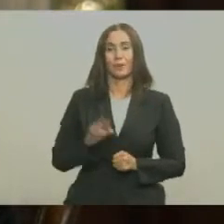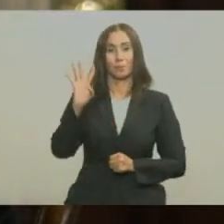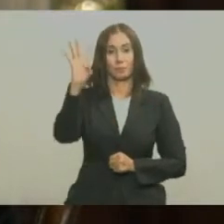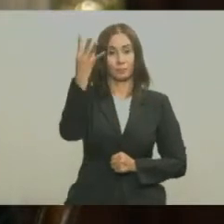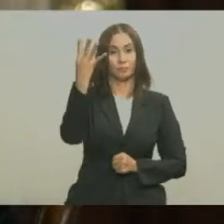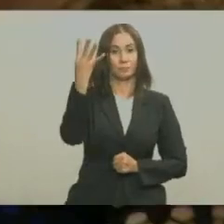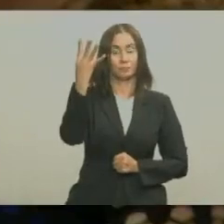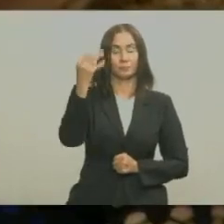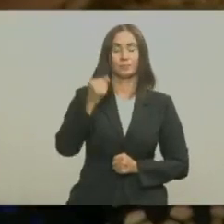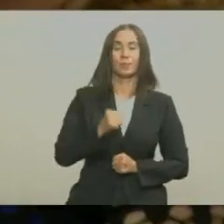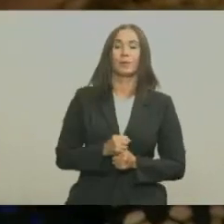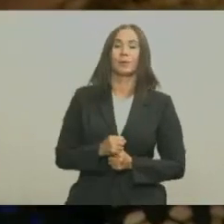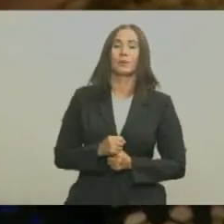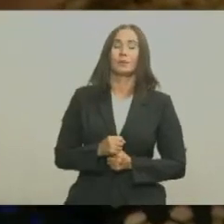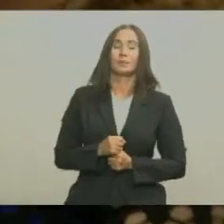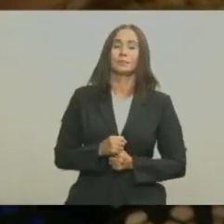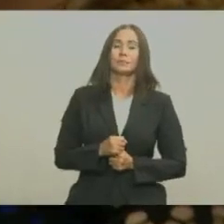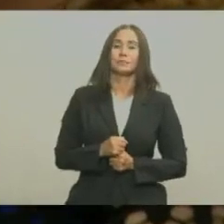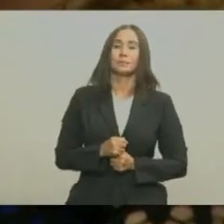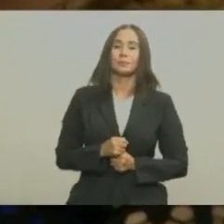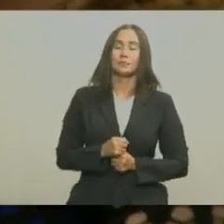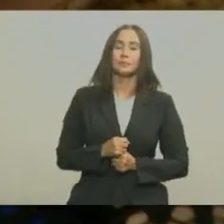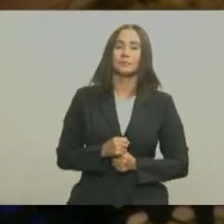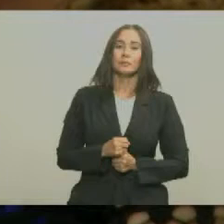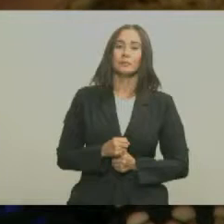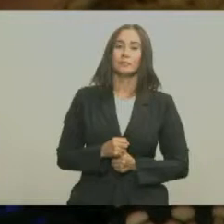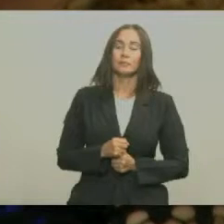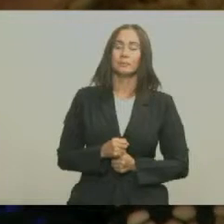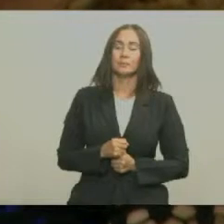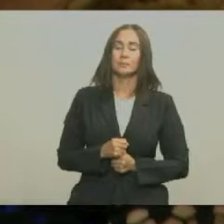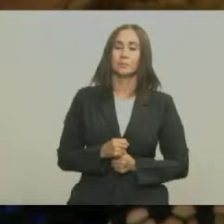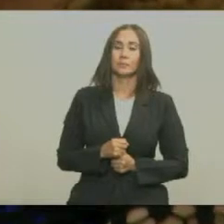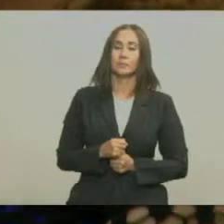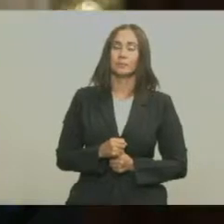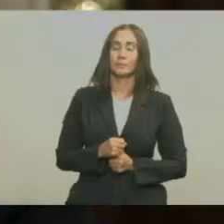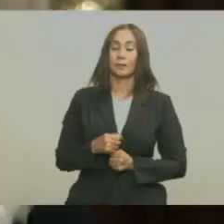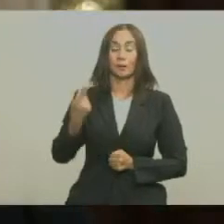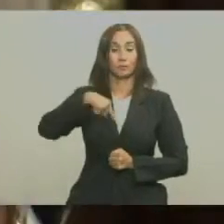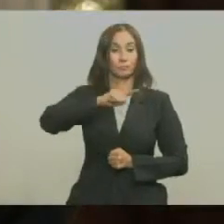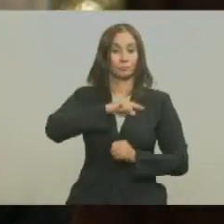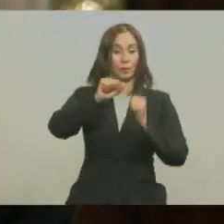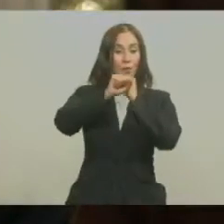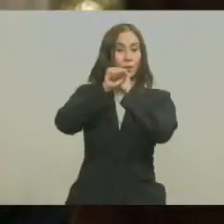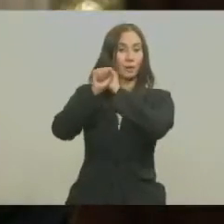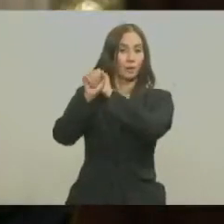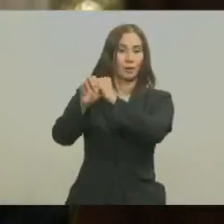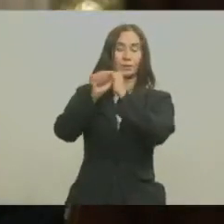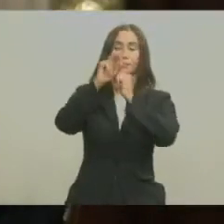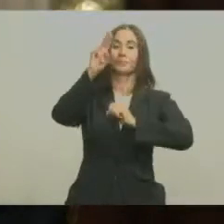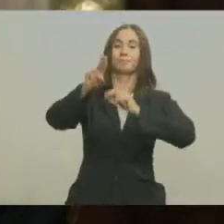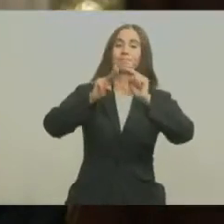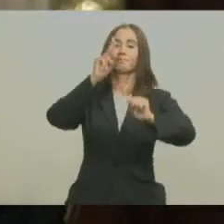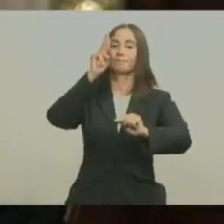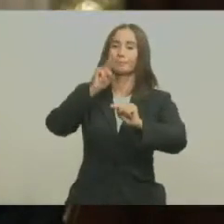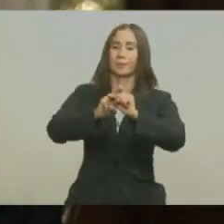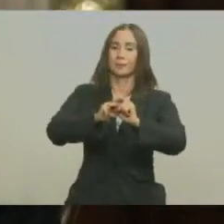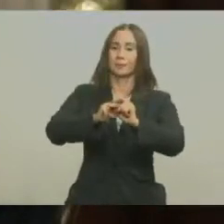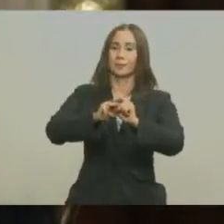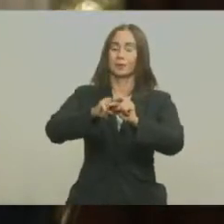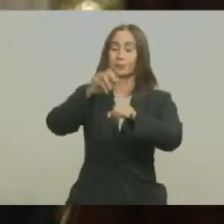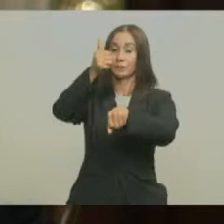Cuarto, vamos a llevar a cabo una campaña nacional con